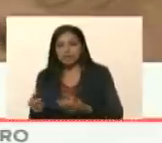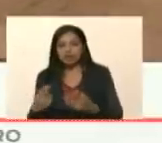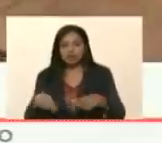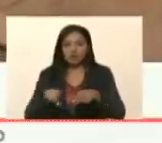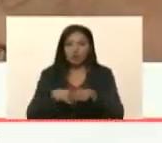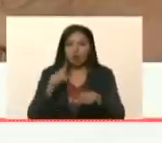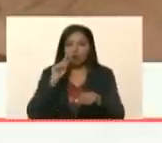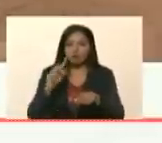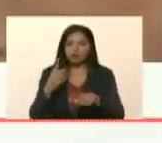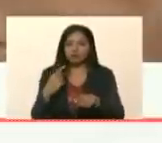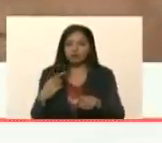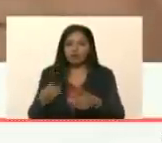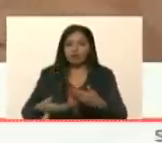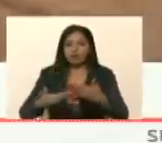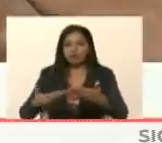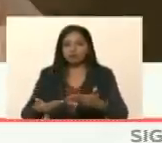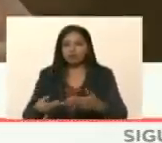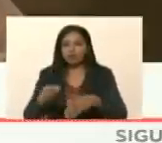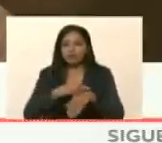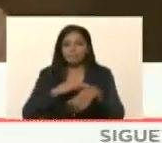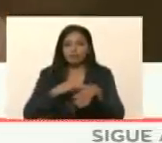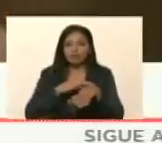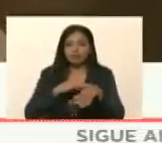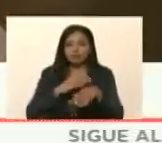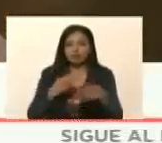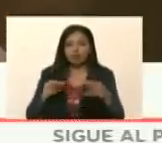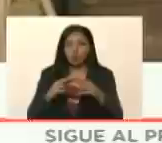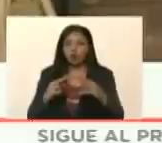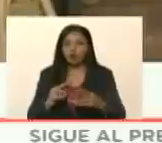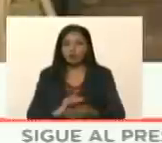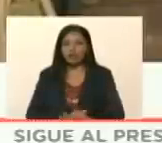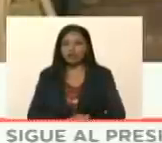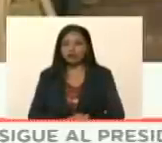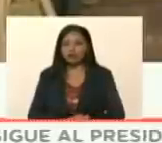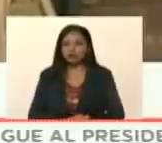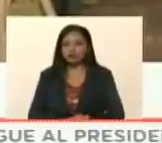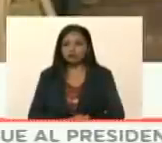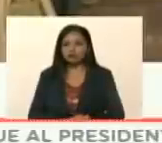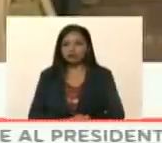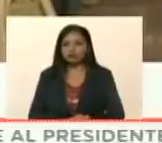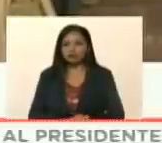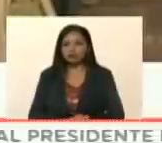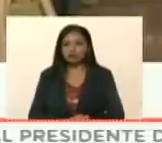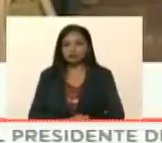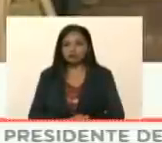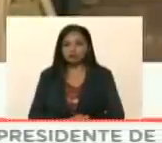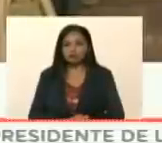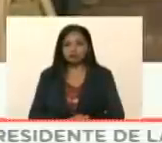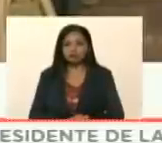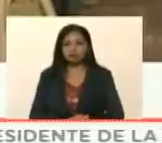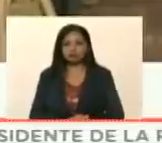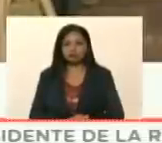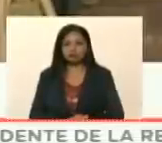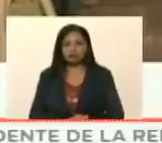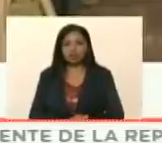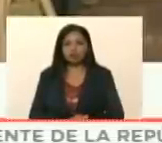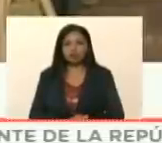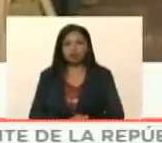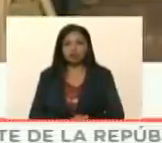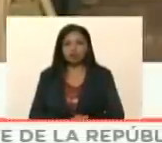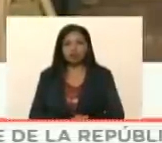Se la entrego al ministro para que el ministro la reproduzca. Yo quiero que consiga una tierra